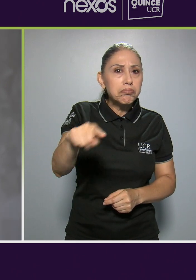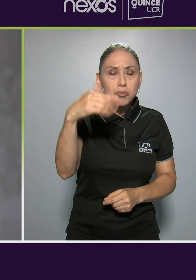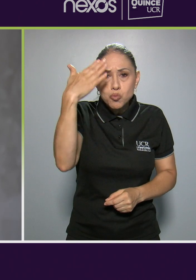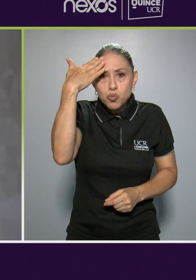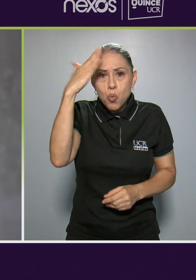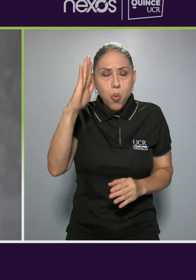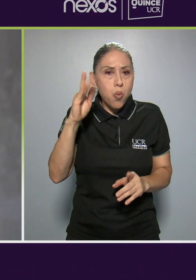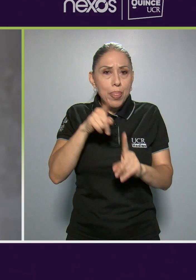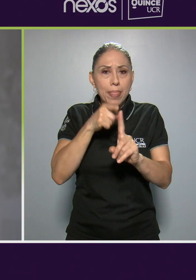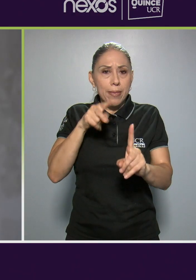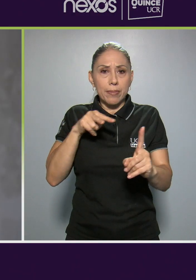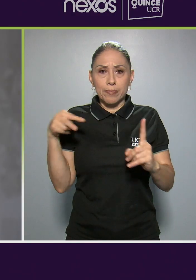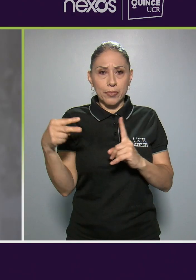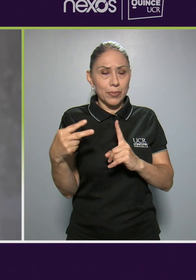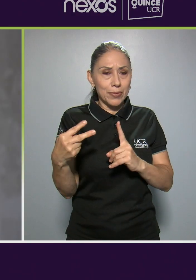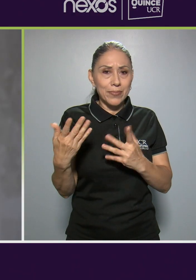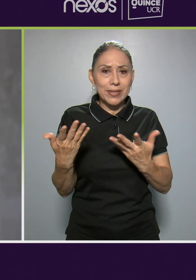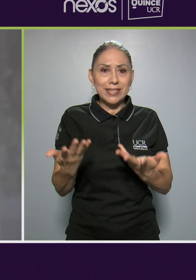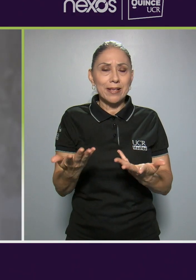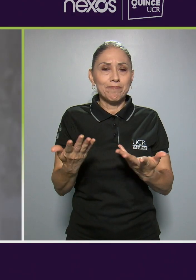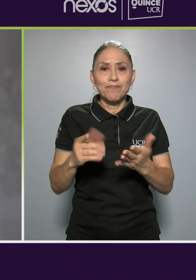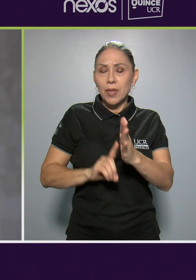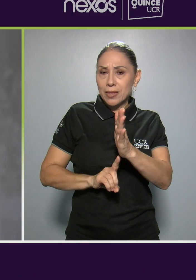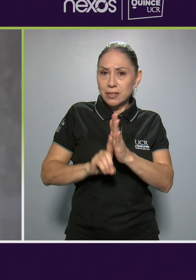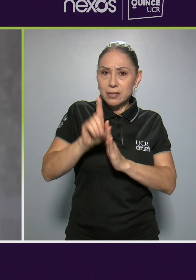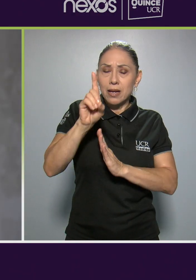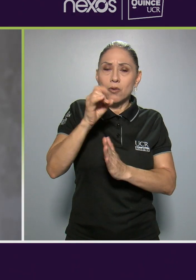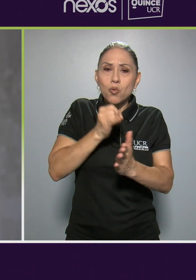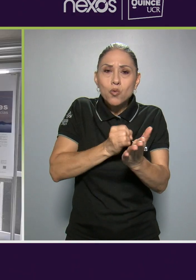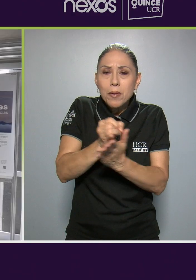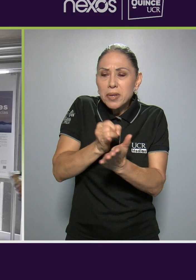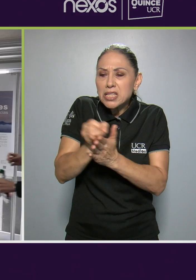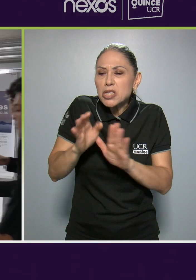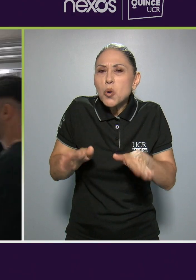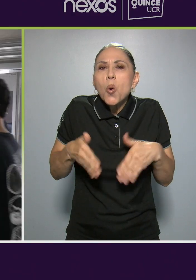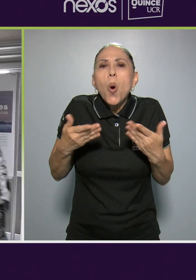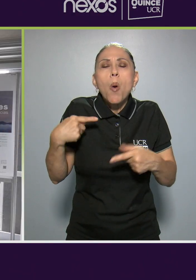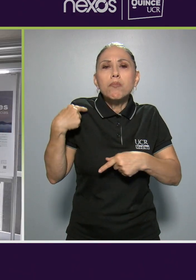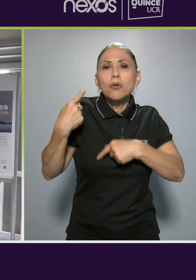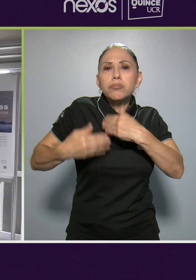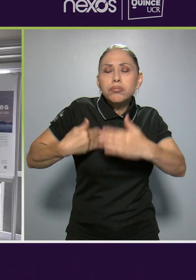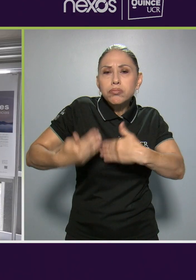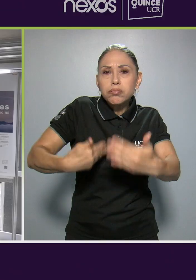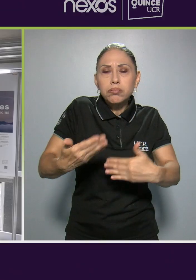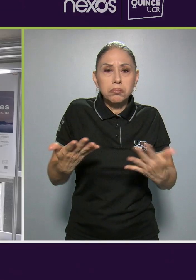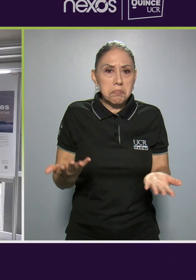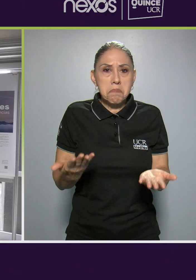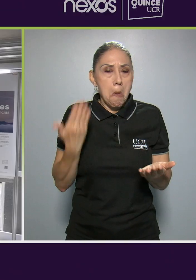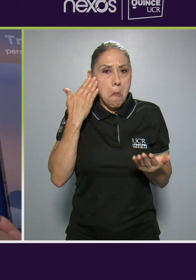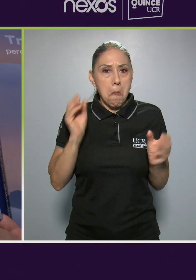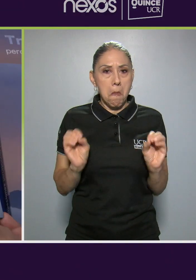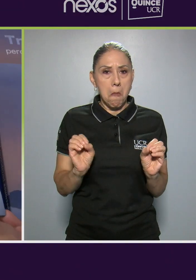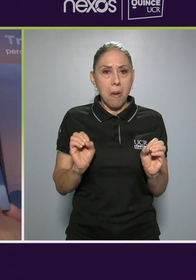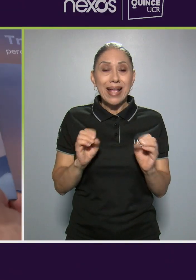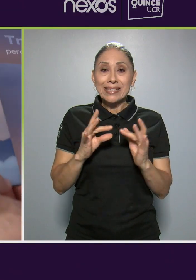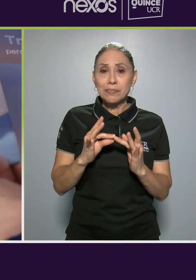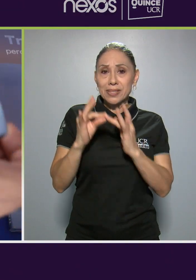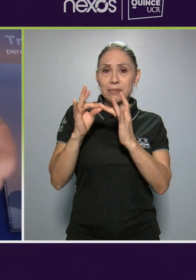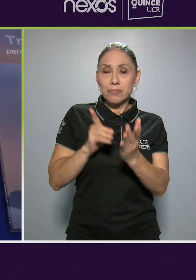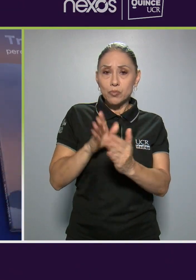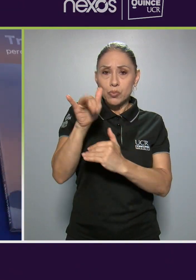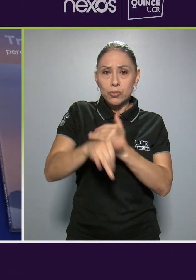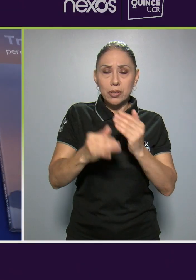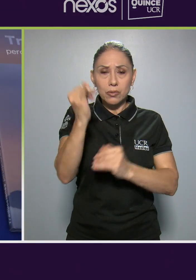desconocidos, ¿no?, desde el punto de vista del desarrollo de la investigación. y sobre todo cuando se trata de un proyecto